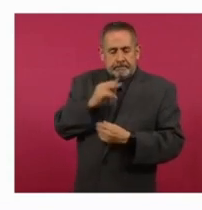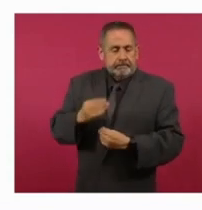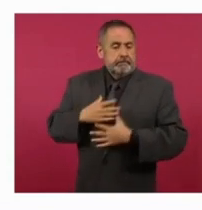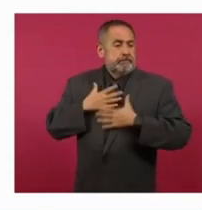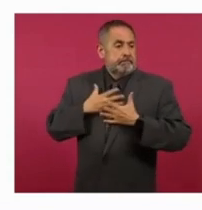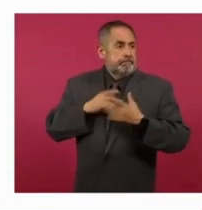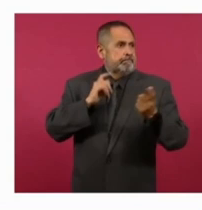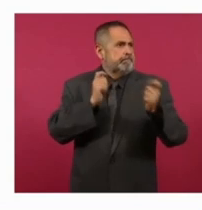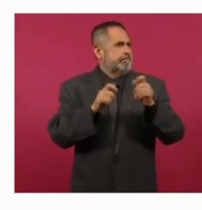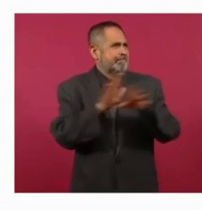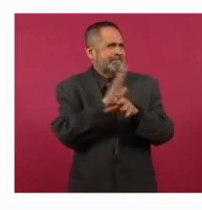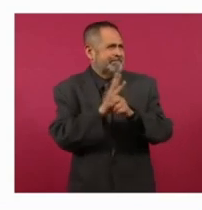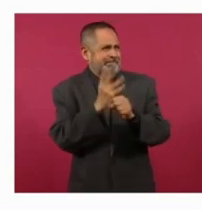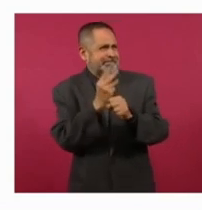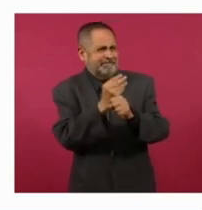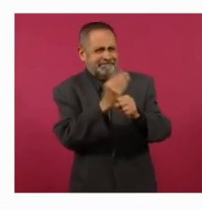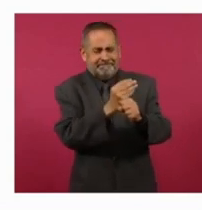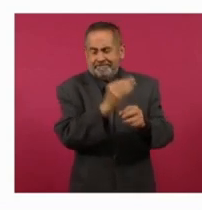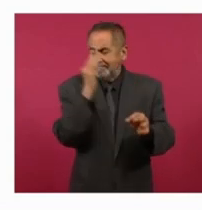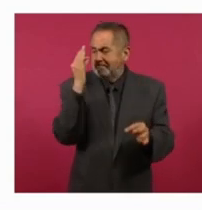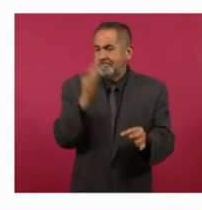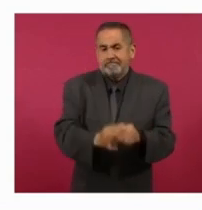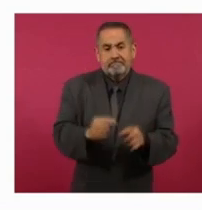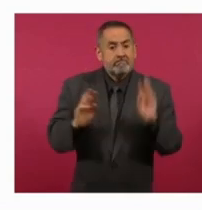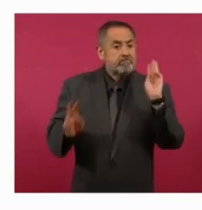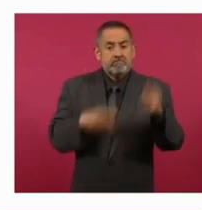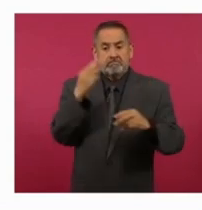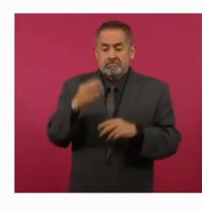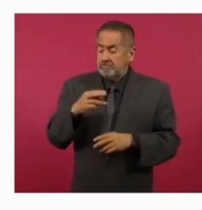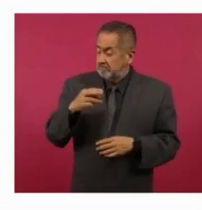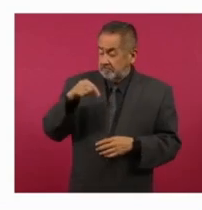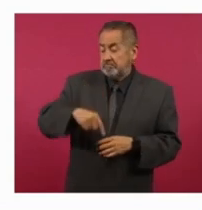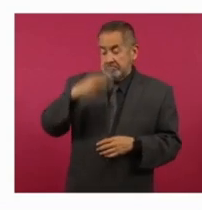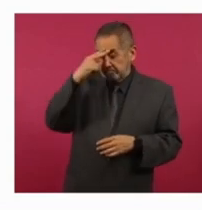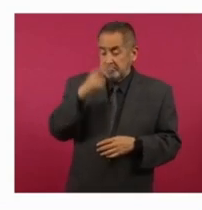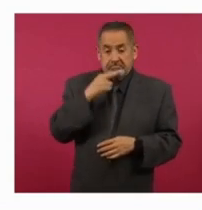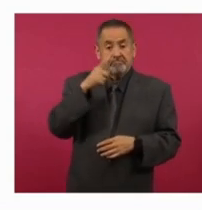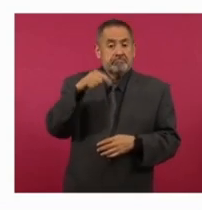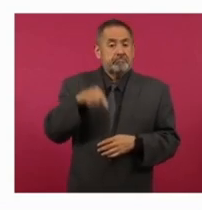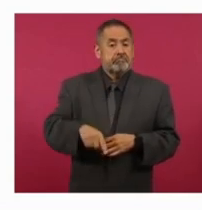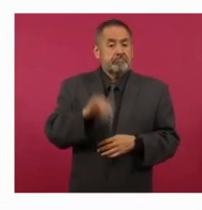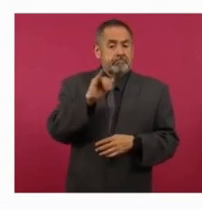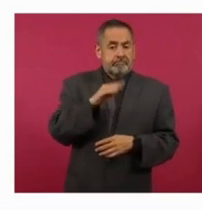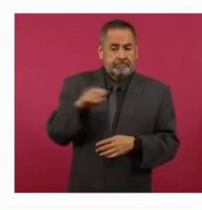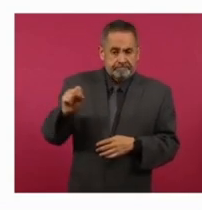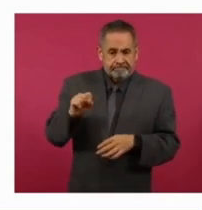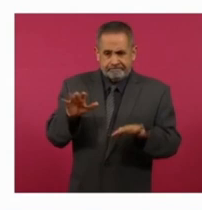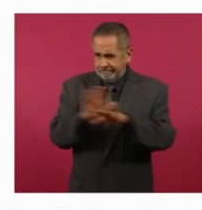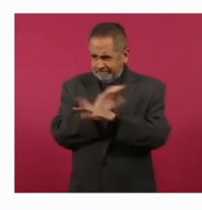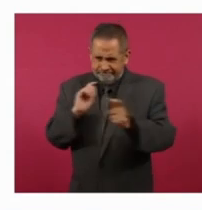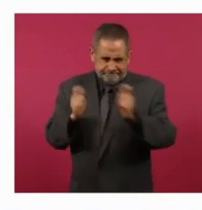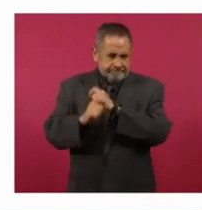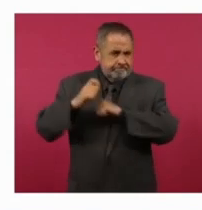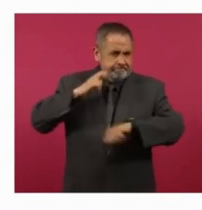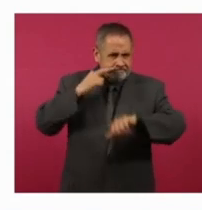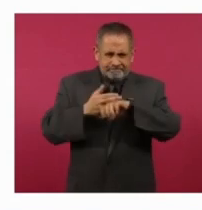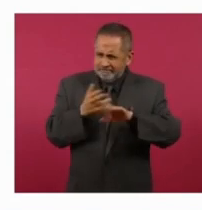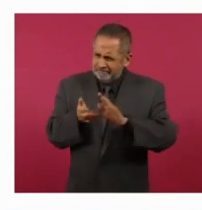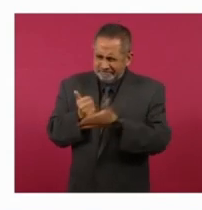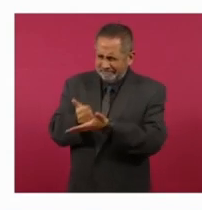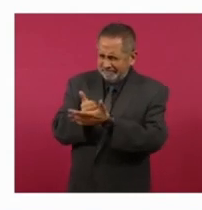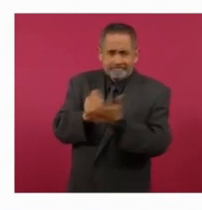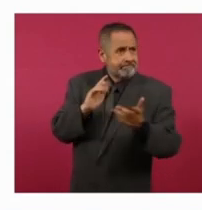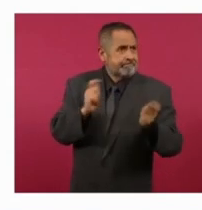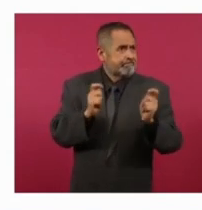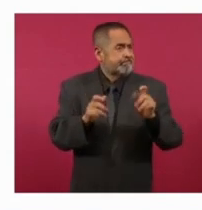reconversión hospitalaria que se haya tenido en el mundo. El Instituto Mexicano de Seguro Social fue la institución que más contribuyó